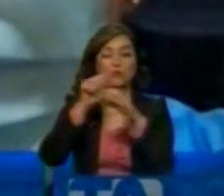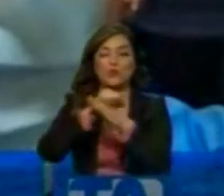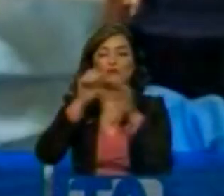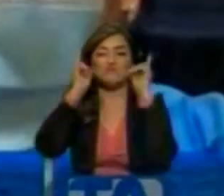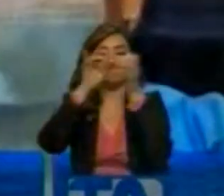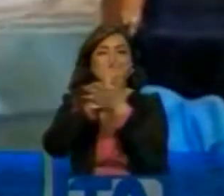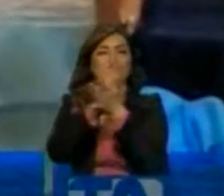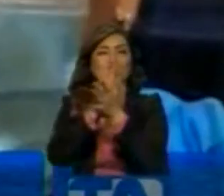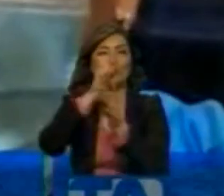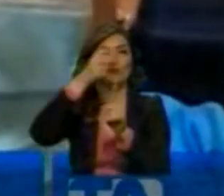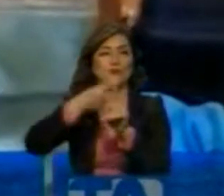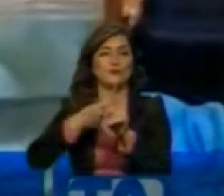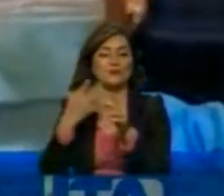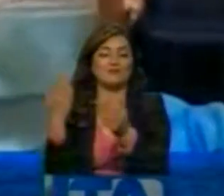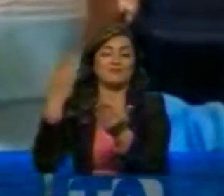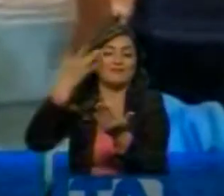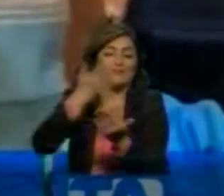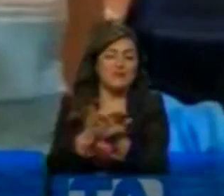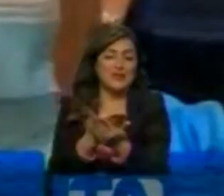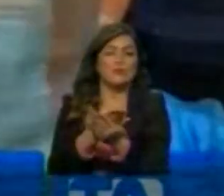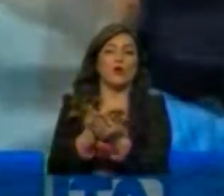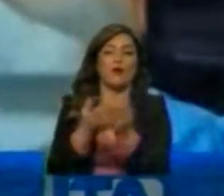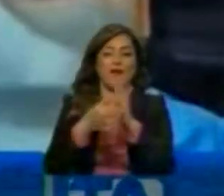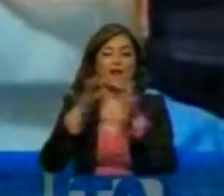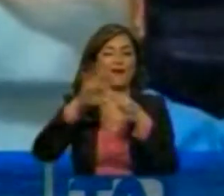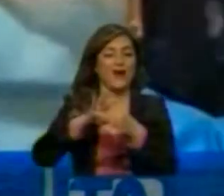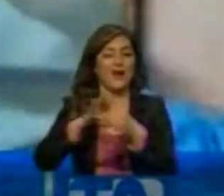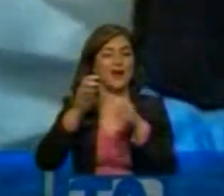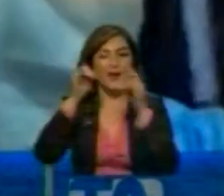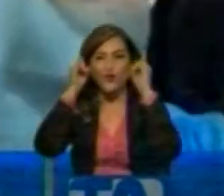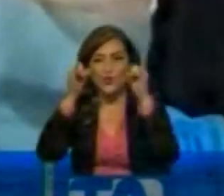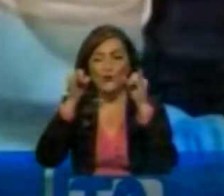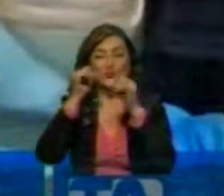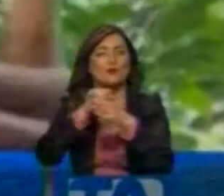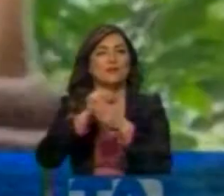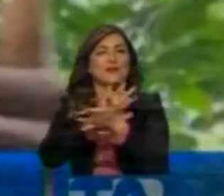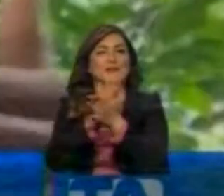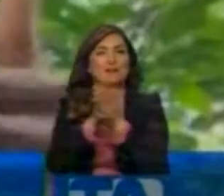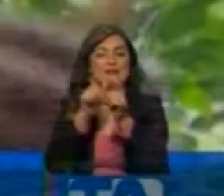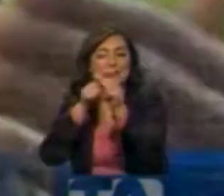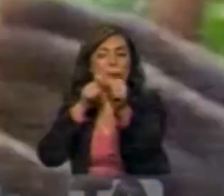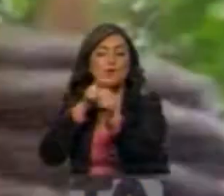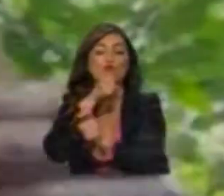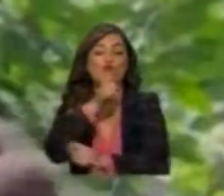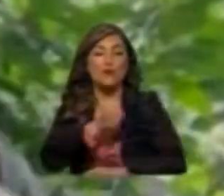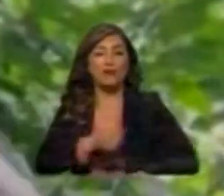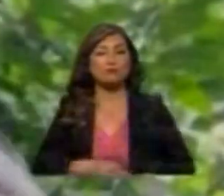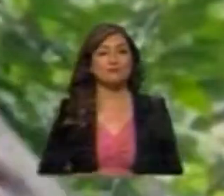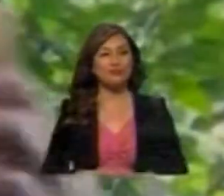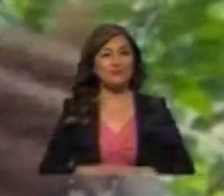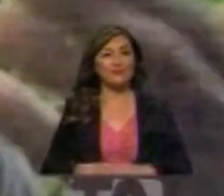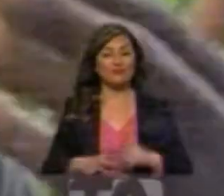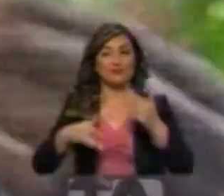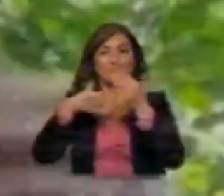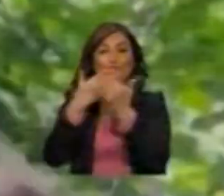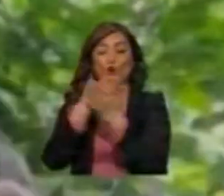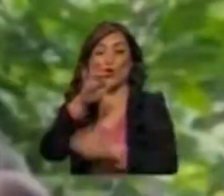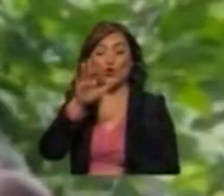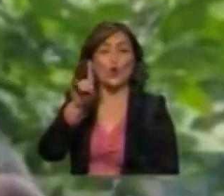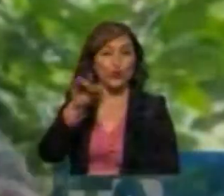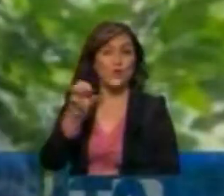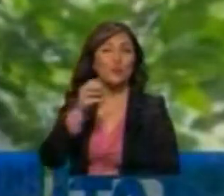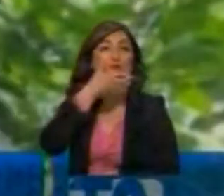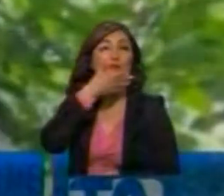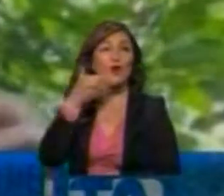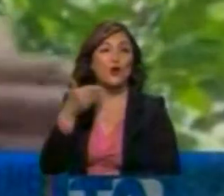entrenador. Vinimos a los Juegos Olímpicos sin entrenador. Armas que son viejas. Jonathan Carrillo no alcanzó a llegar a Tokio, pero es de los mejores del